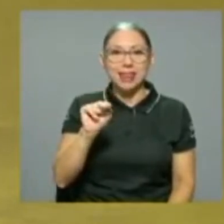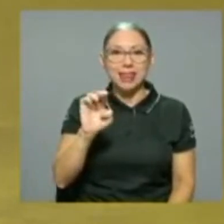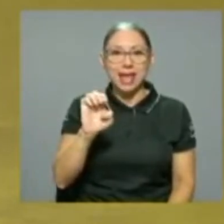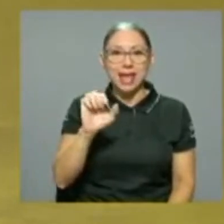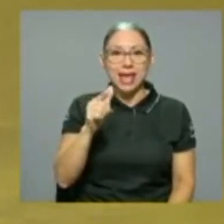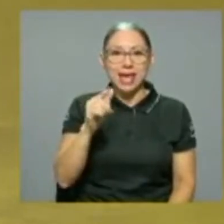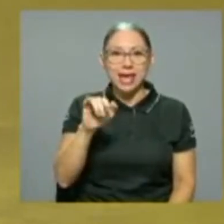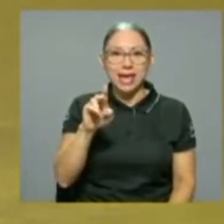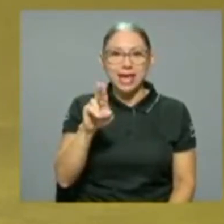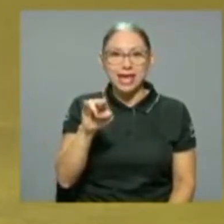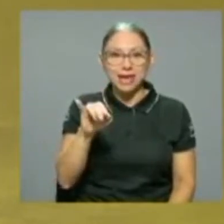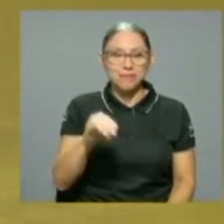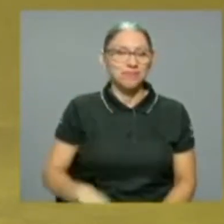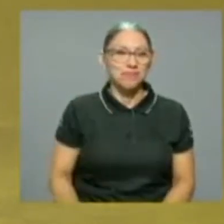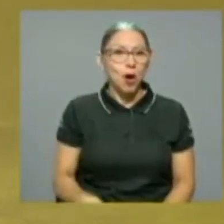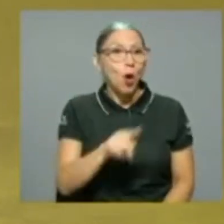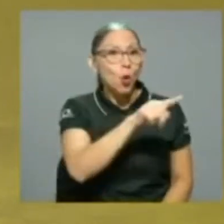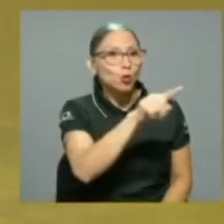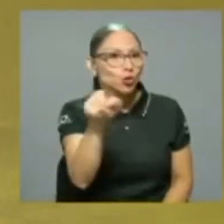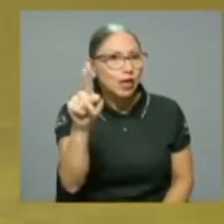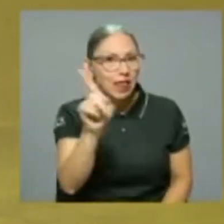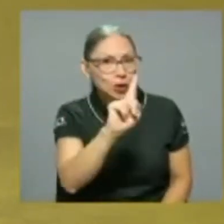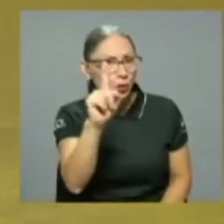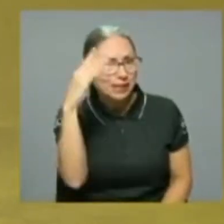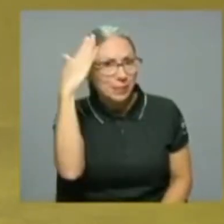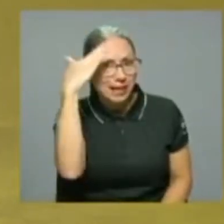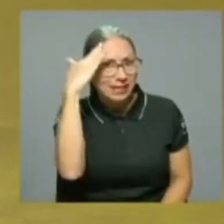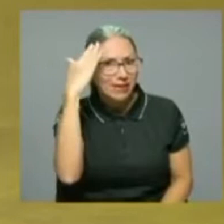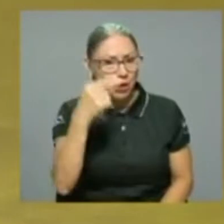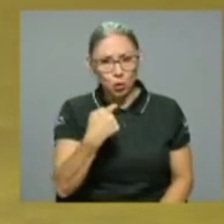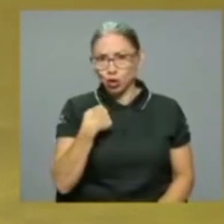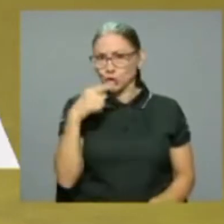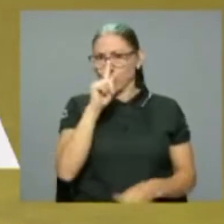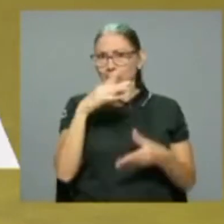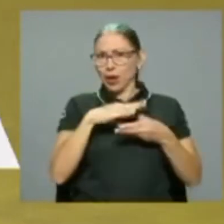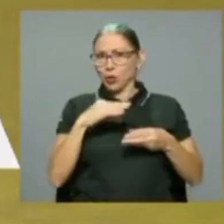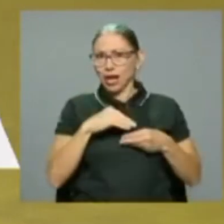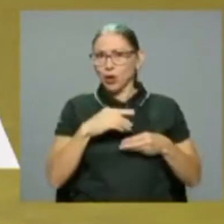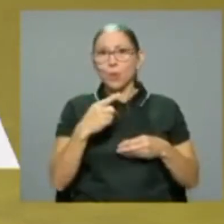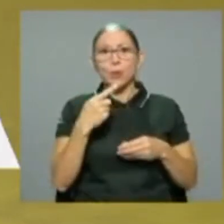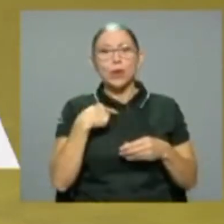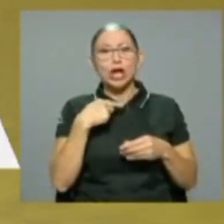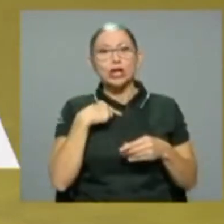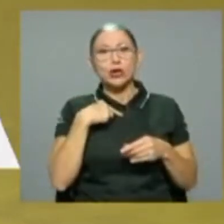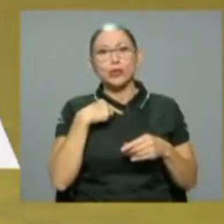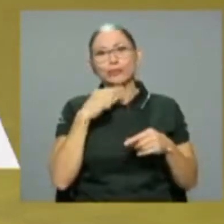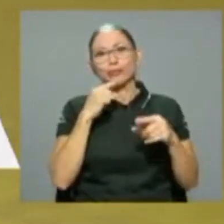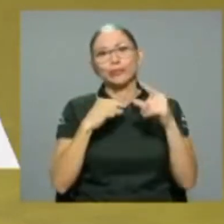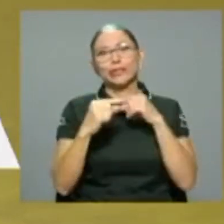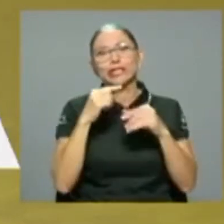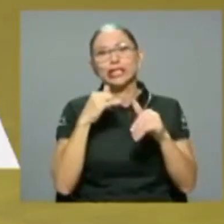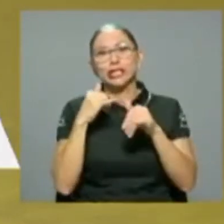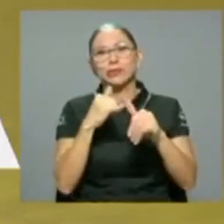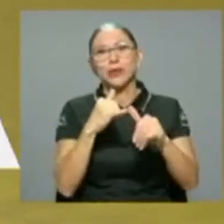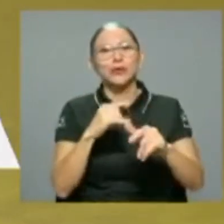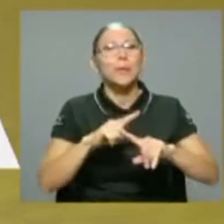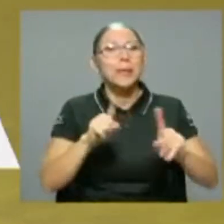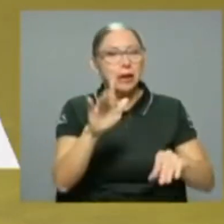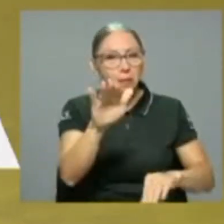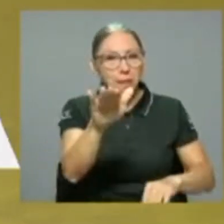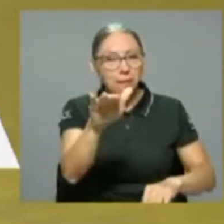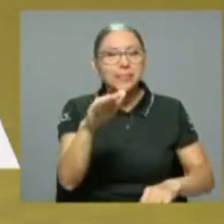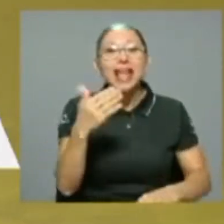no están ustedes para saberlo ni yo para contarlo, pero yo soy muy chismoso. Hace 40 años